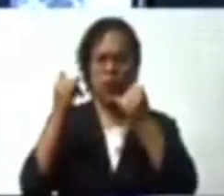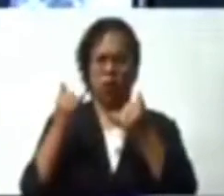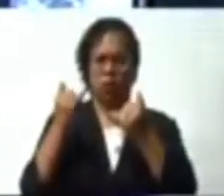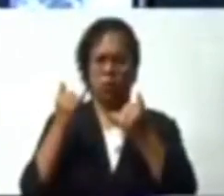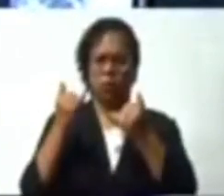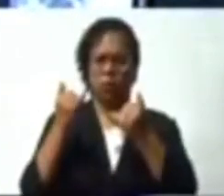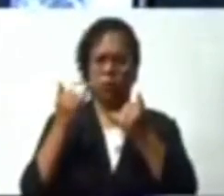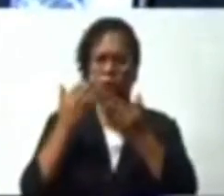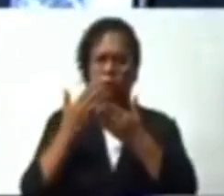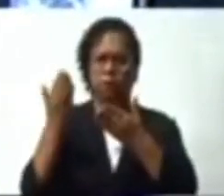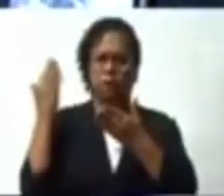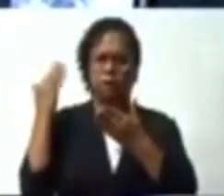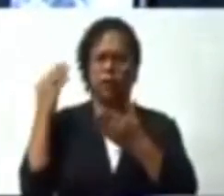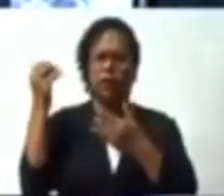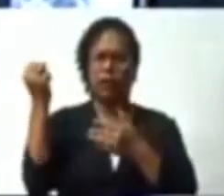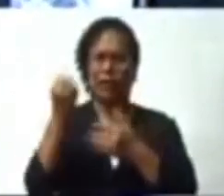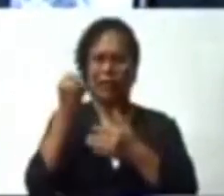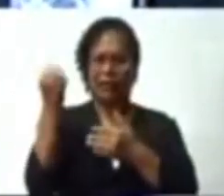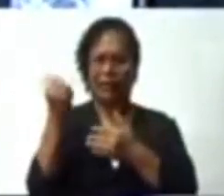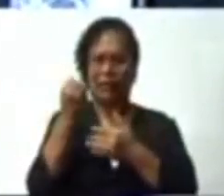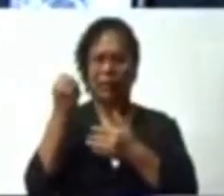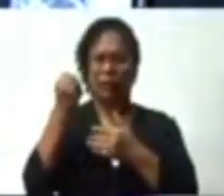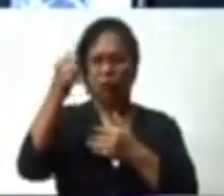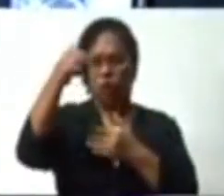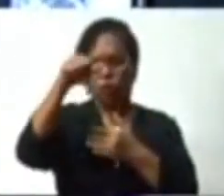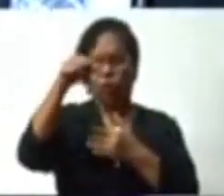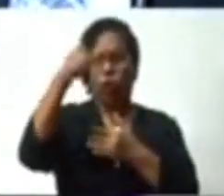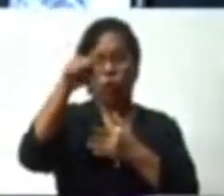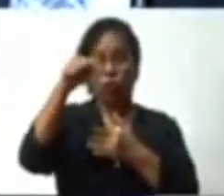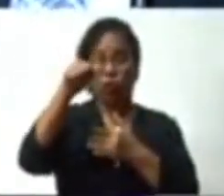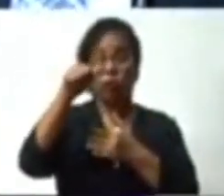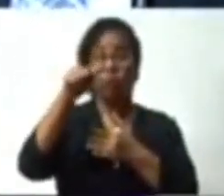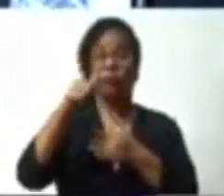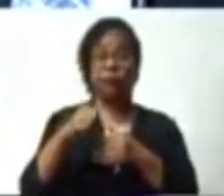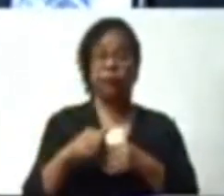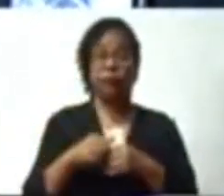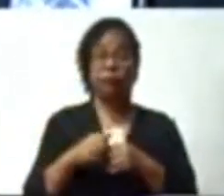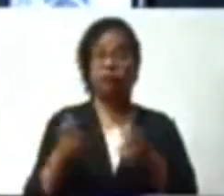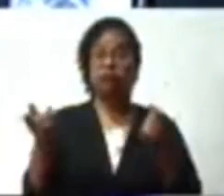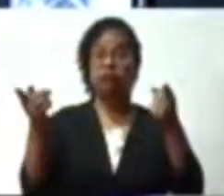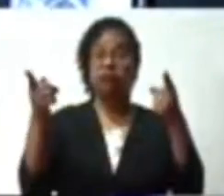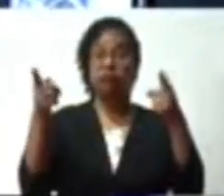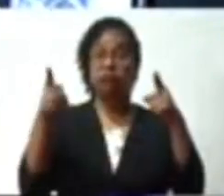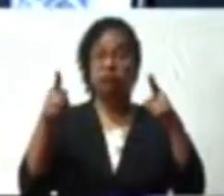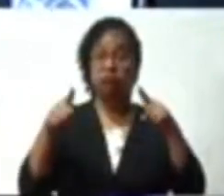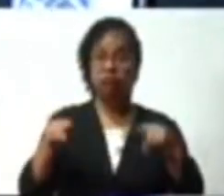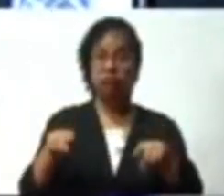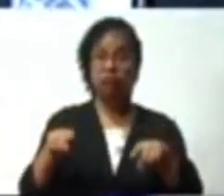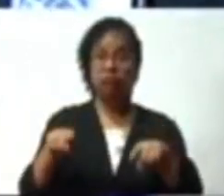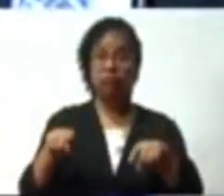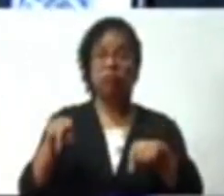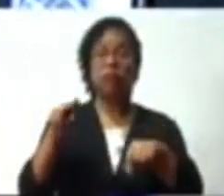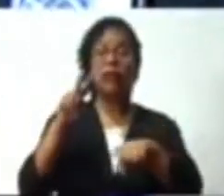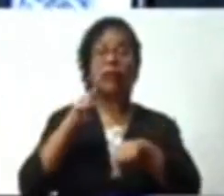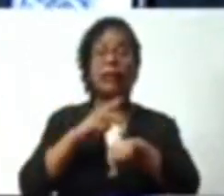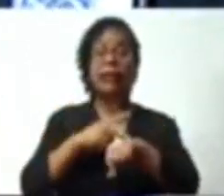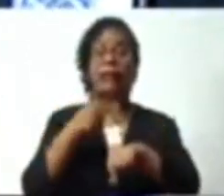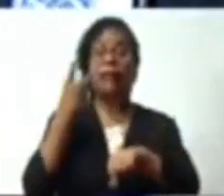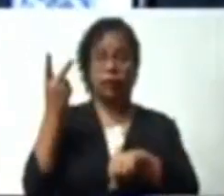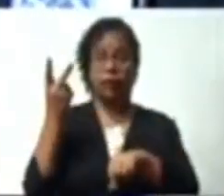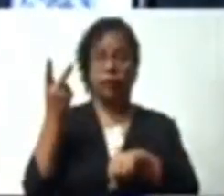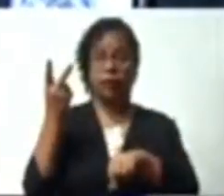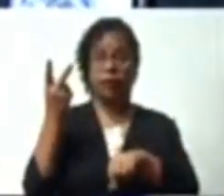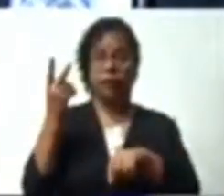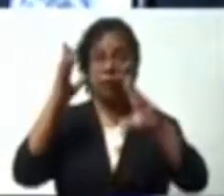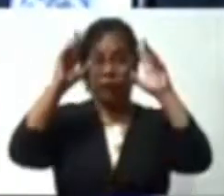sábado y domingo. Por segunda vez, el presidente Luis Abinader